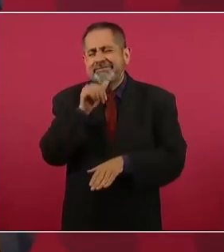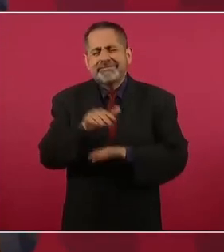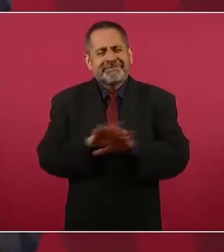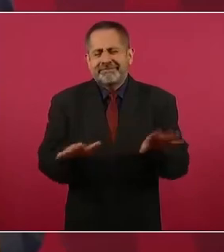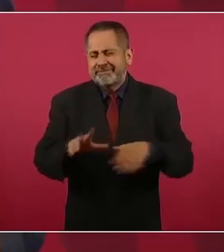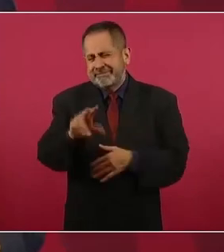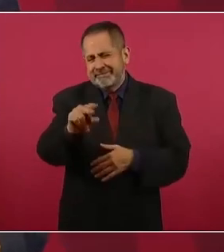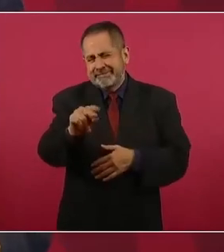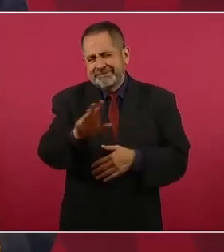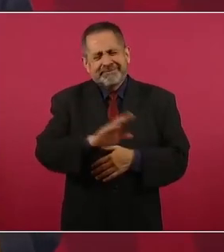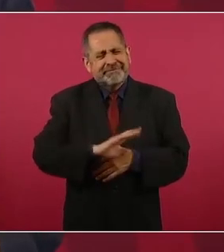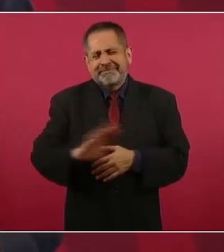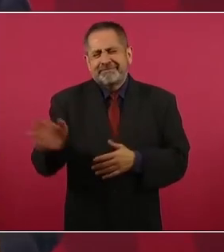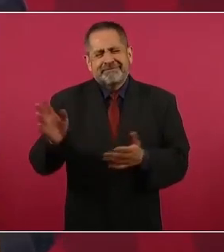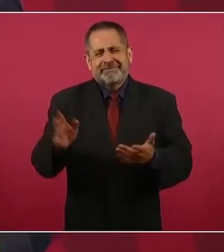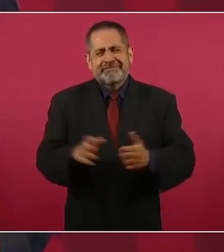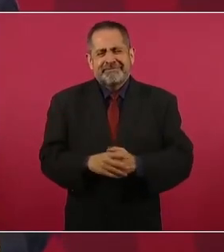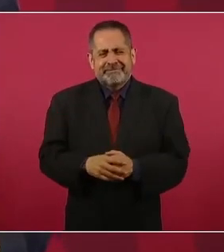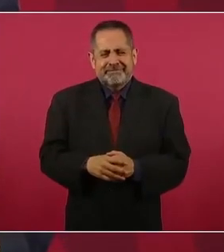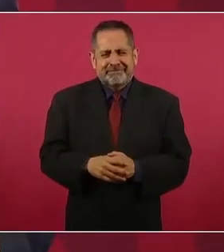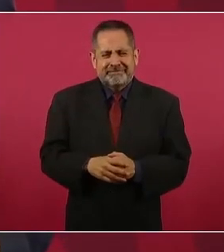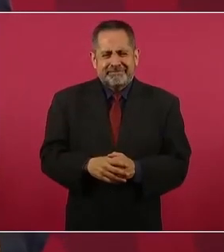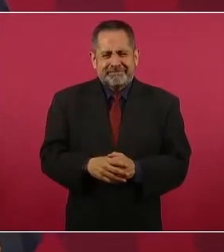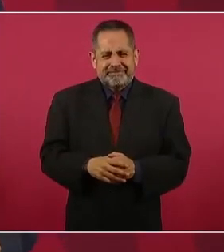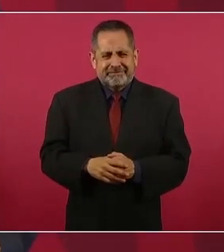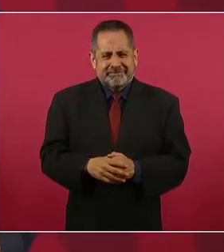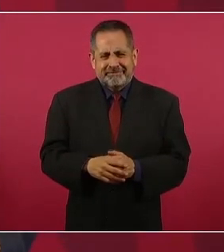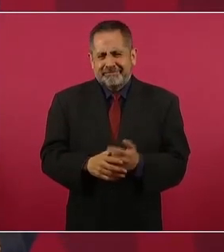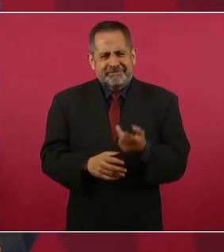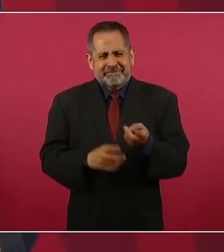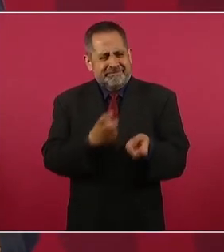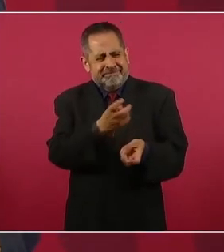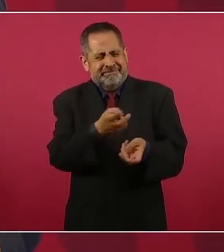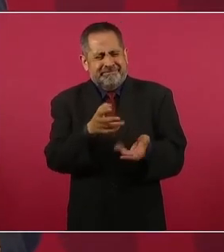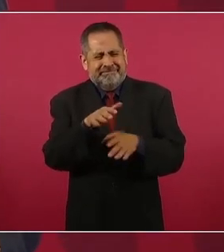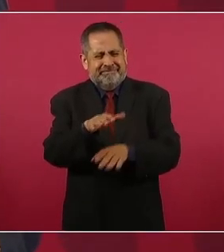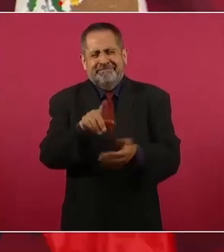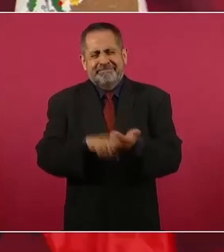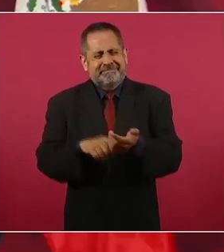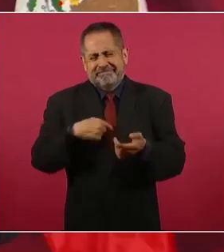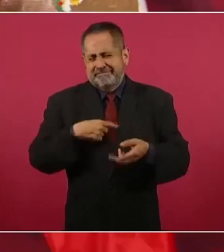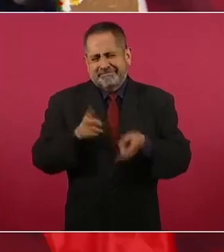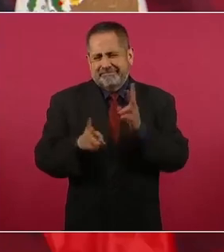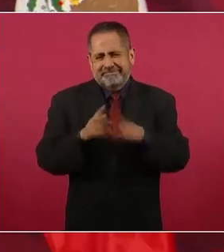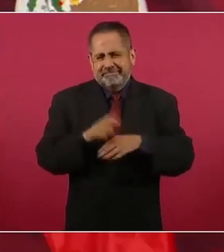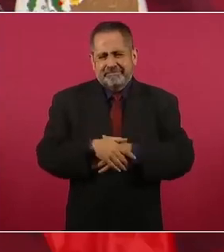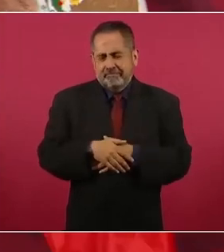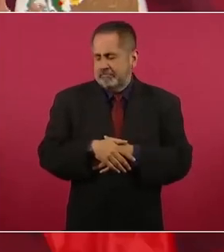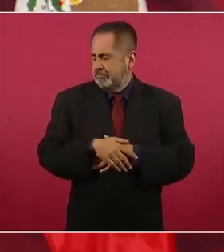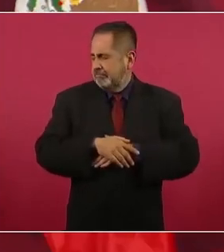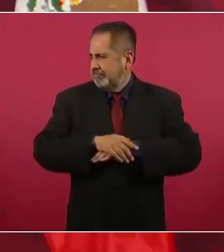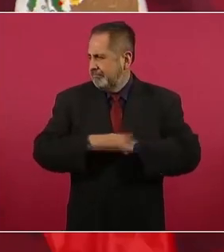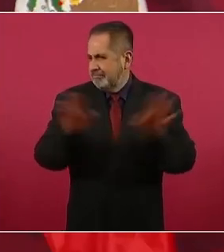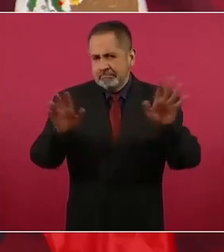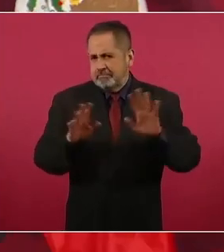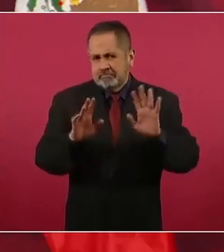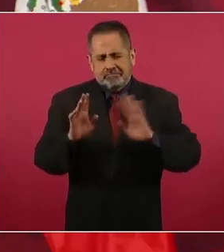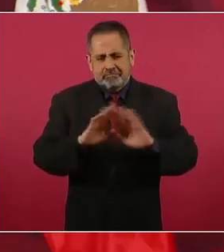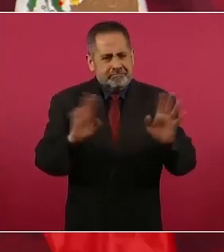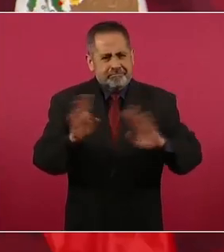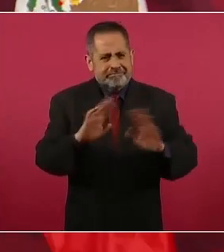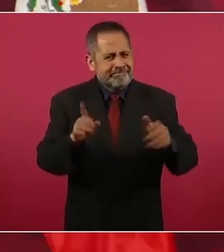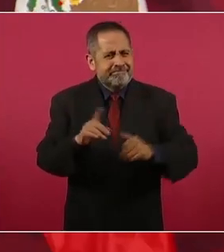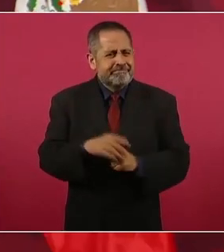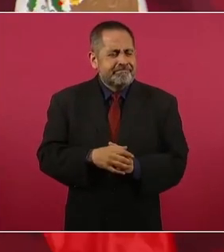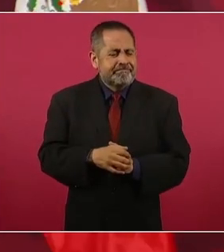No, yo no trato estas cosas. Estos son acuerdos que tienen que ver